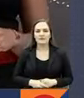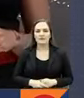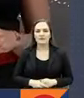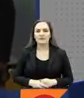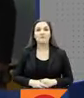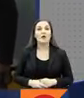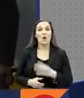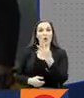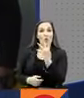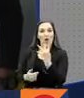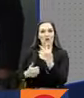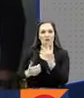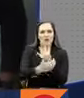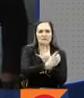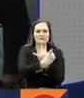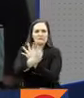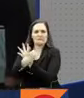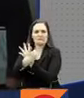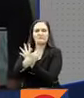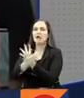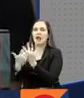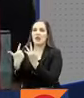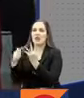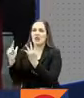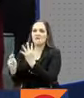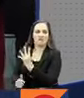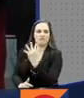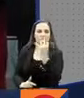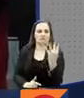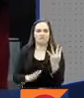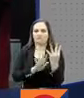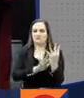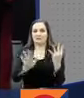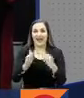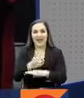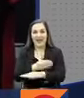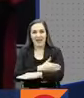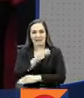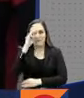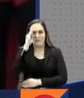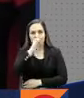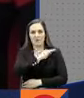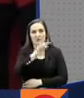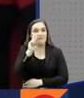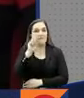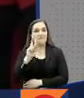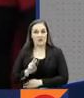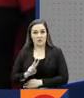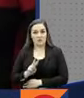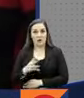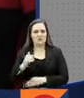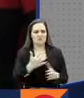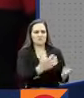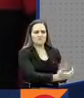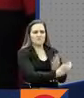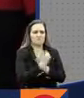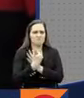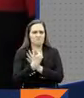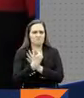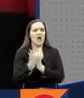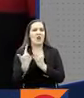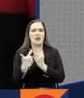las 4 personas que habían sido retenidas por la Guardia Nacional venezolana en el estado de Apure. Los 2 periodistas y